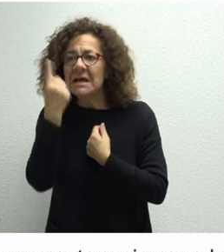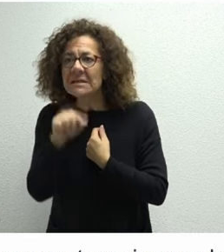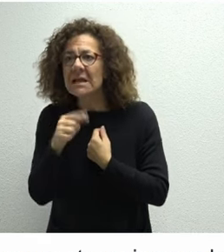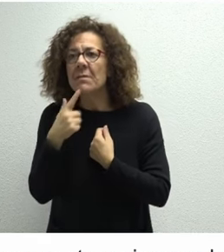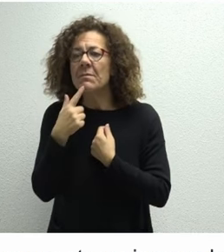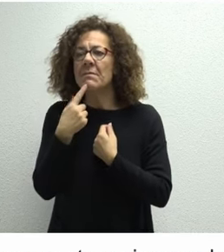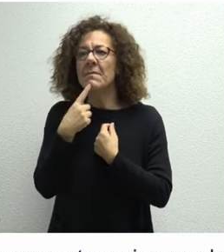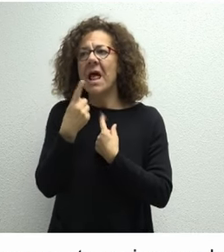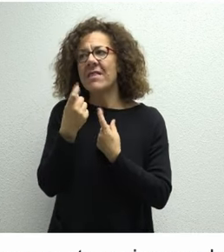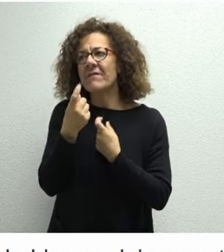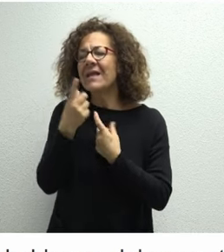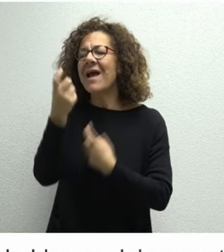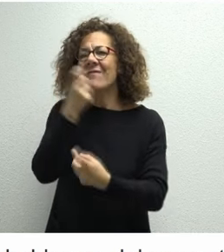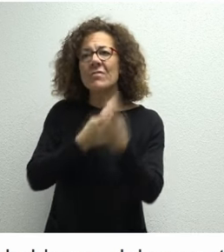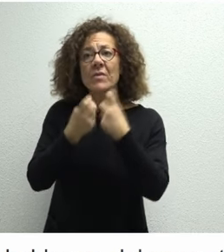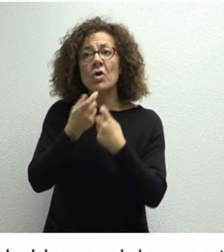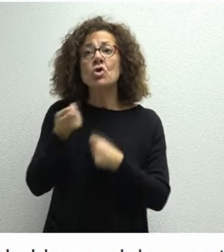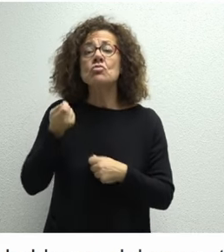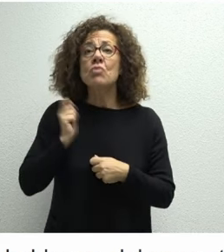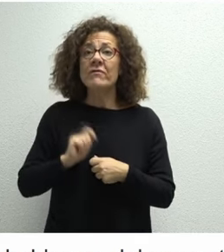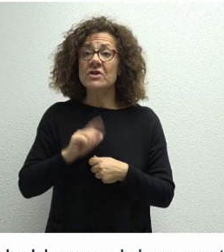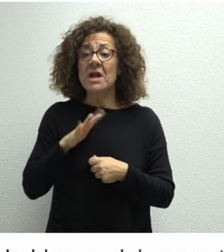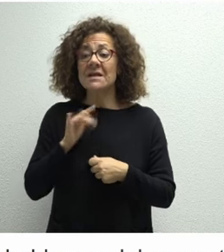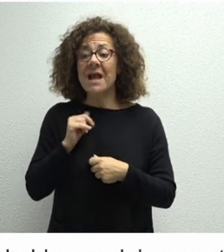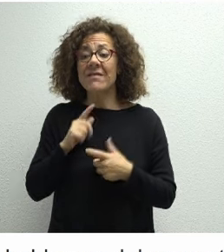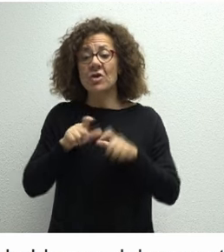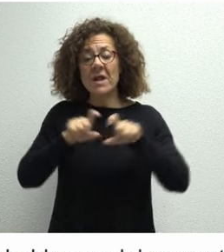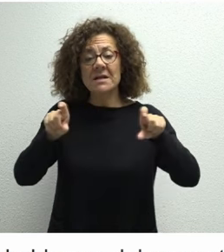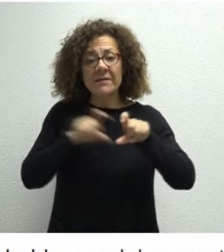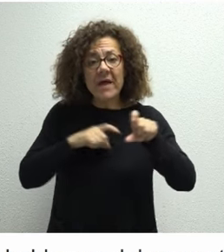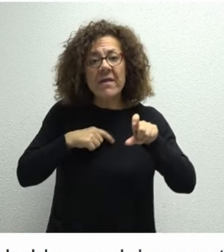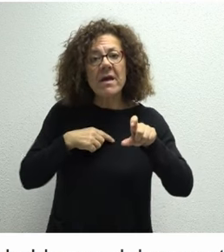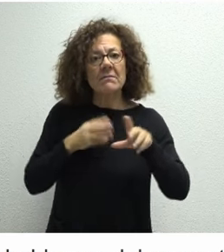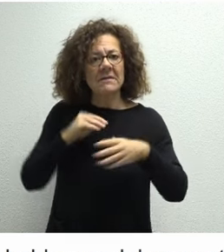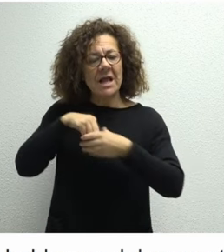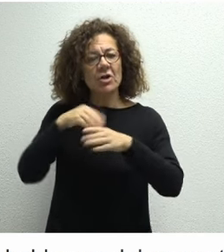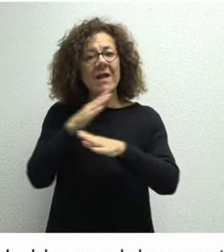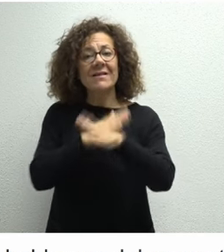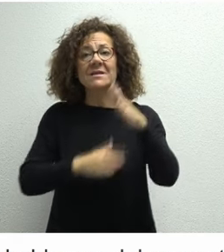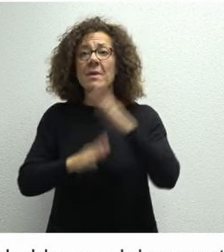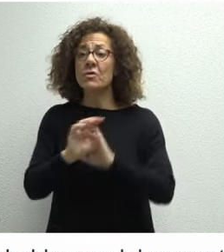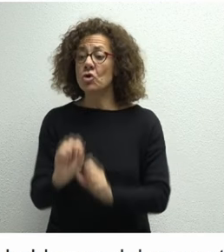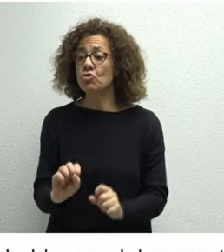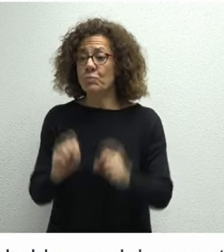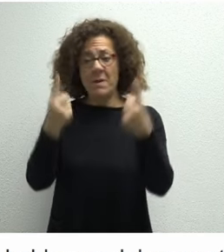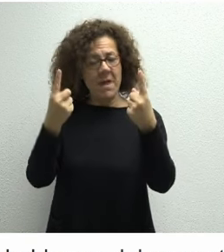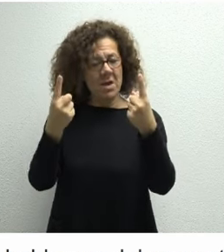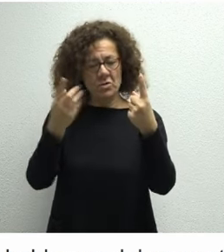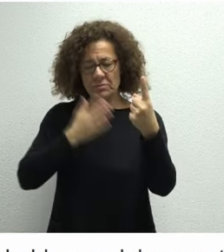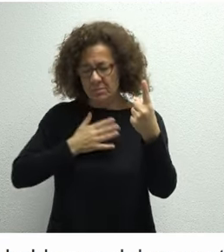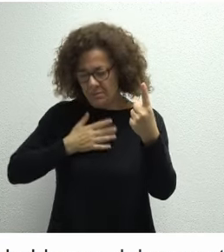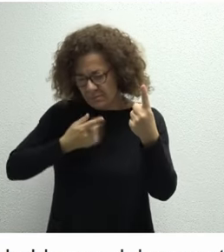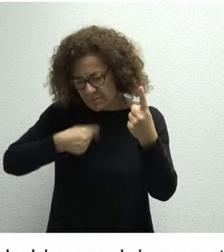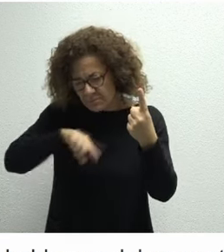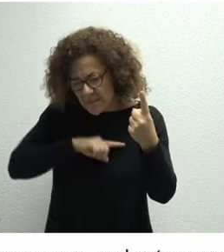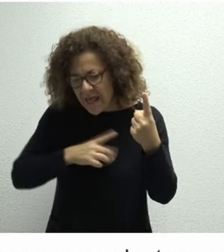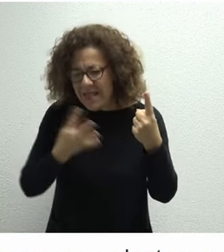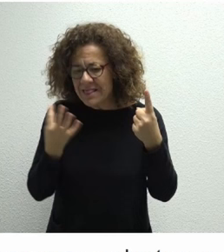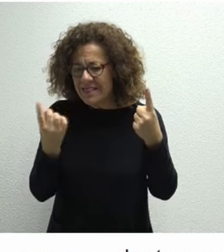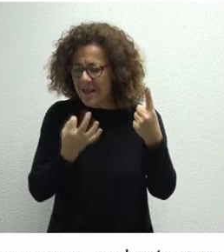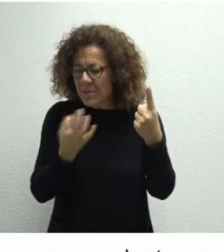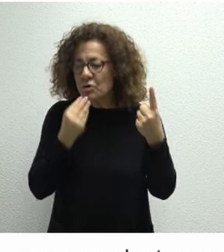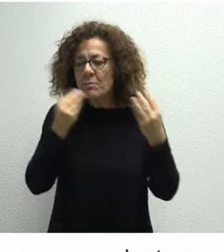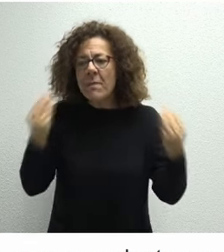necesidad de formación e Los profesionales que estamos al frente de las entidades del ámbito de discapacidad somos los primeros que tenemos que que mejorar nuestra